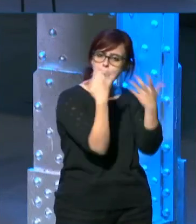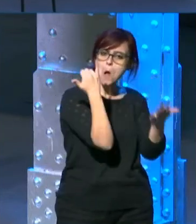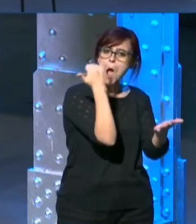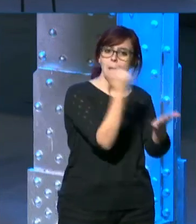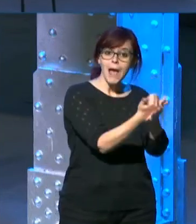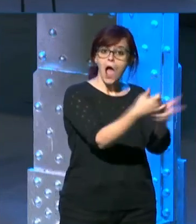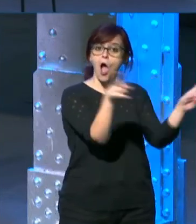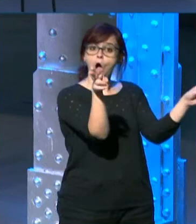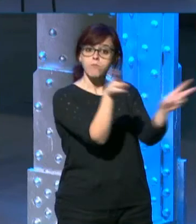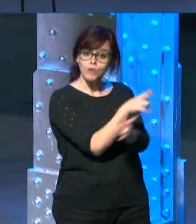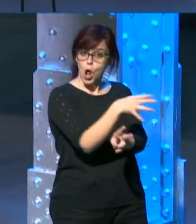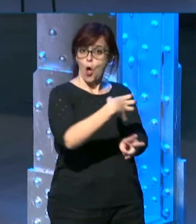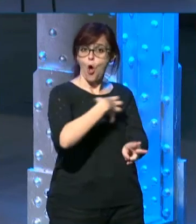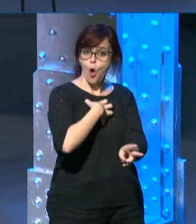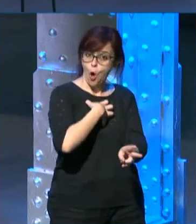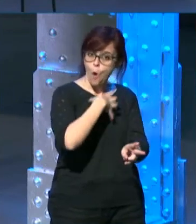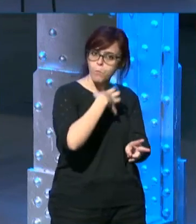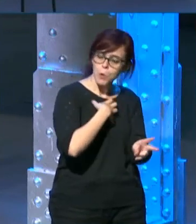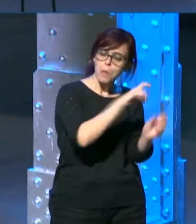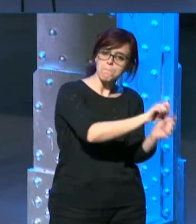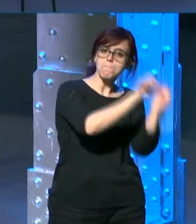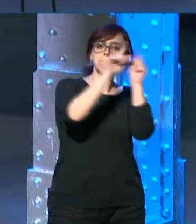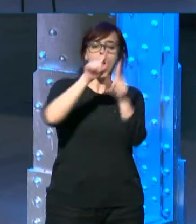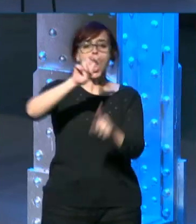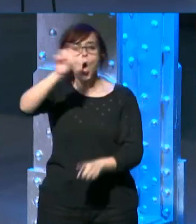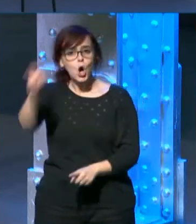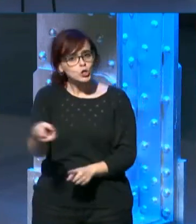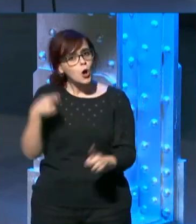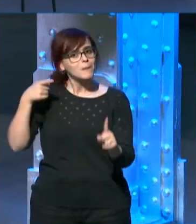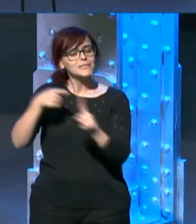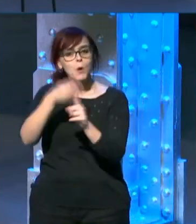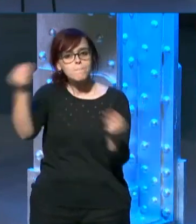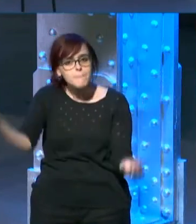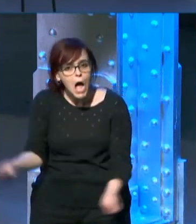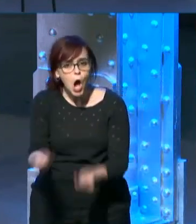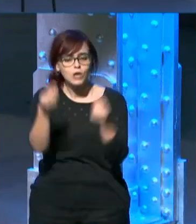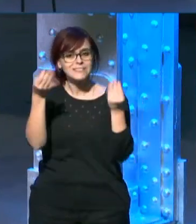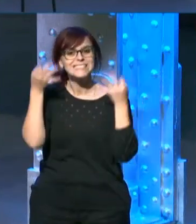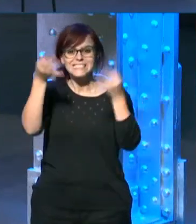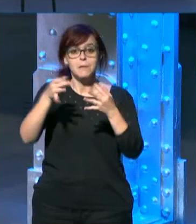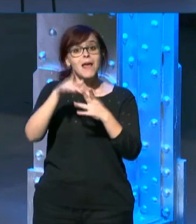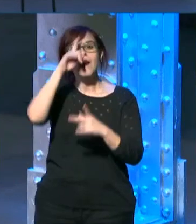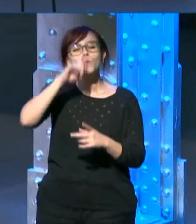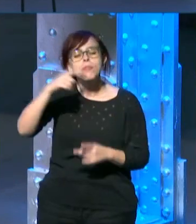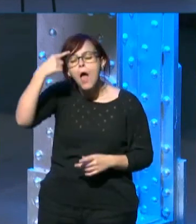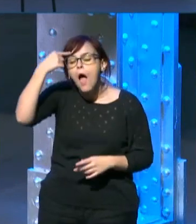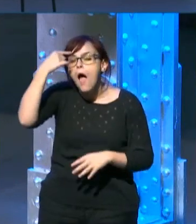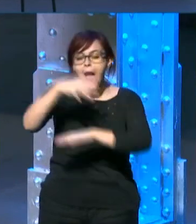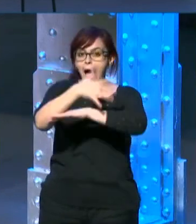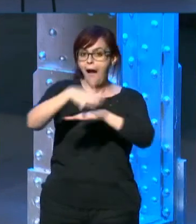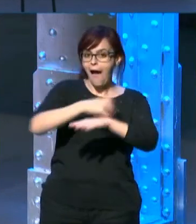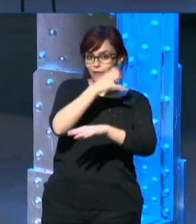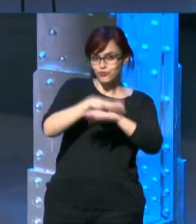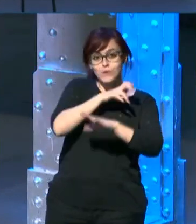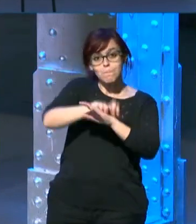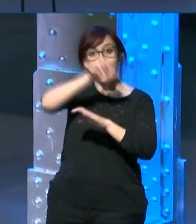decisiones para que la cosa vaya mejorando continuamente. Siéntete gato. Eso es, siéntete gato. Acordaros siempre del gato, que era yo. Y